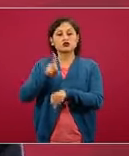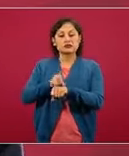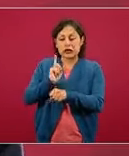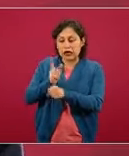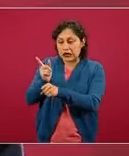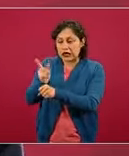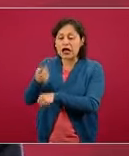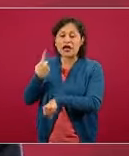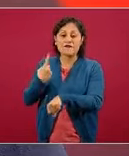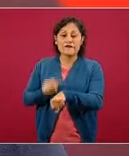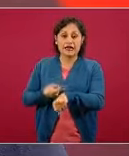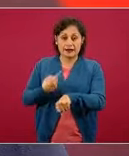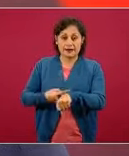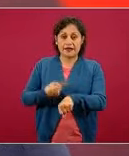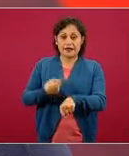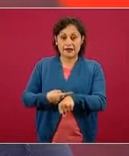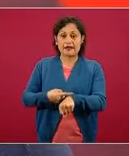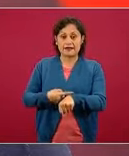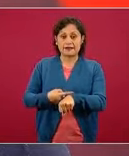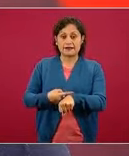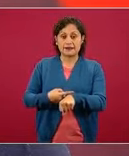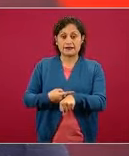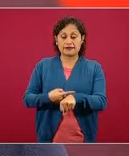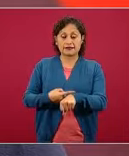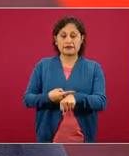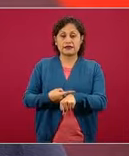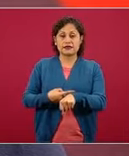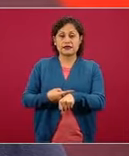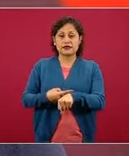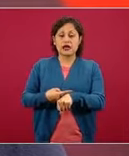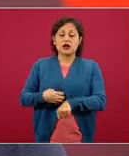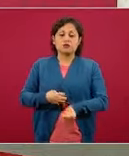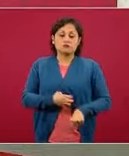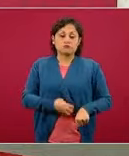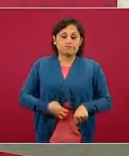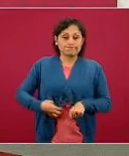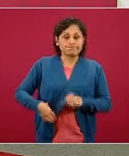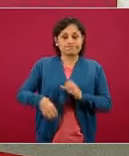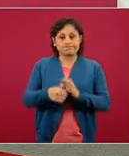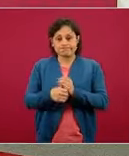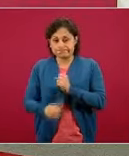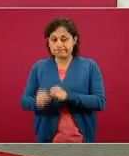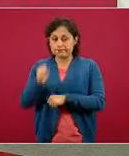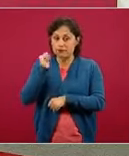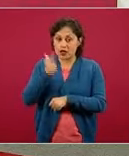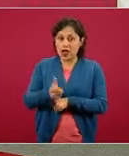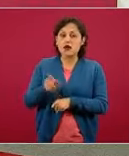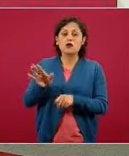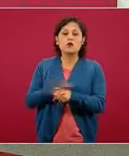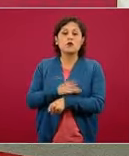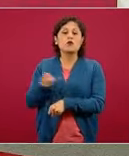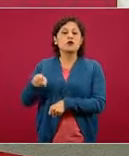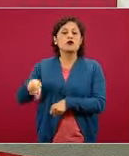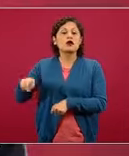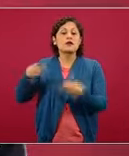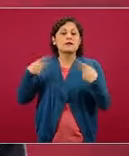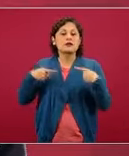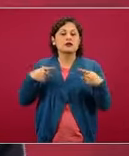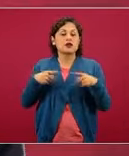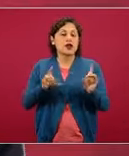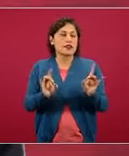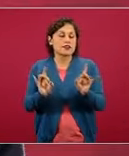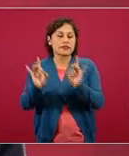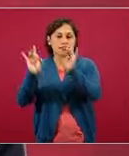enfermedades que tienen que ver más bien con el sistema gastrointestinal. por el consumo de alimentos que pudieran estar en un